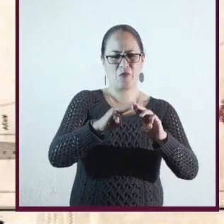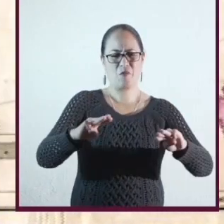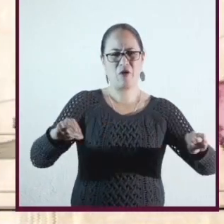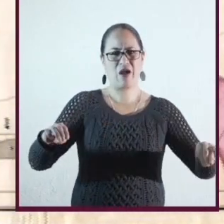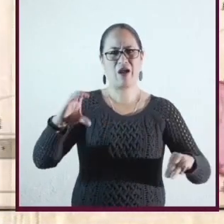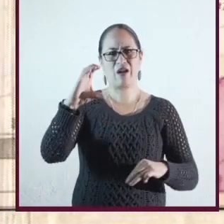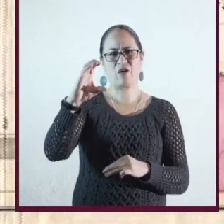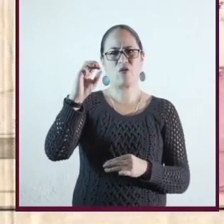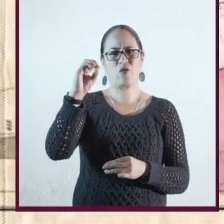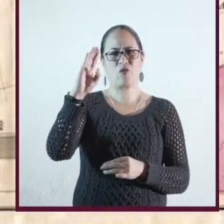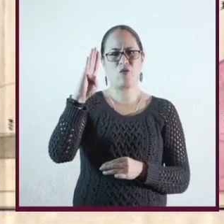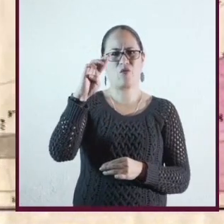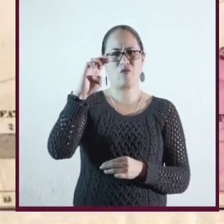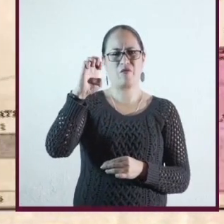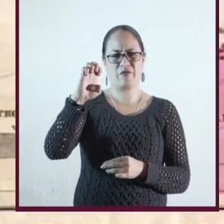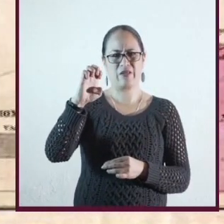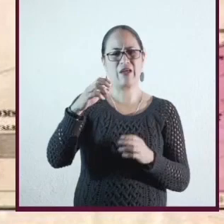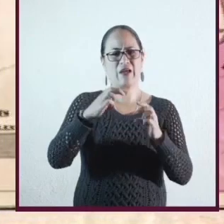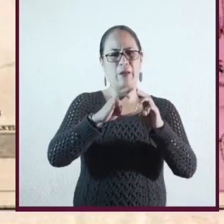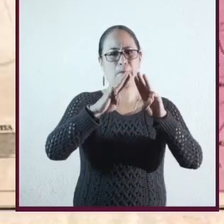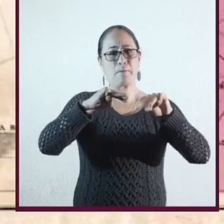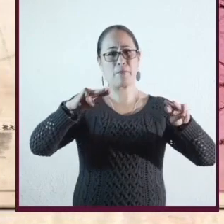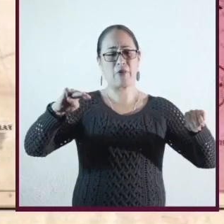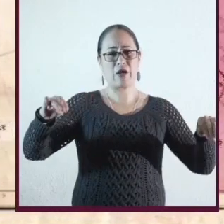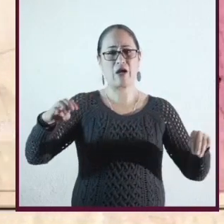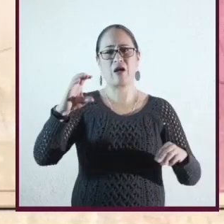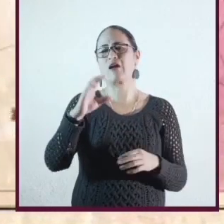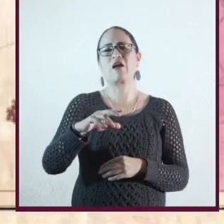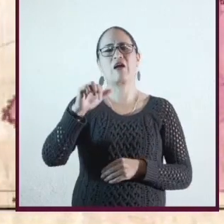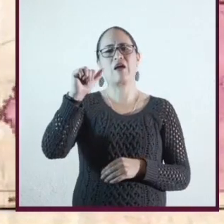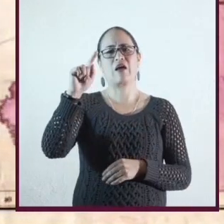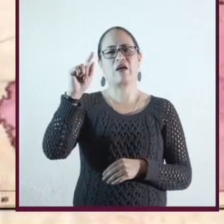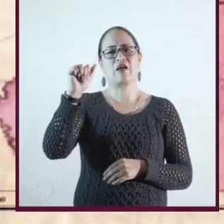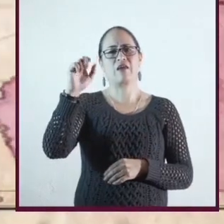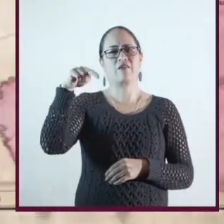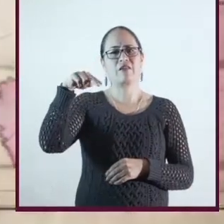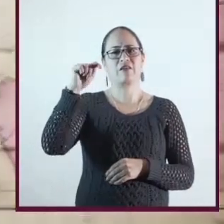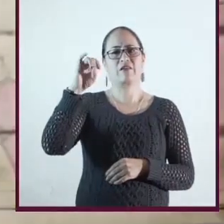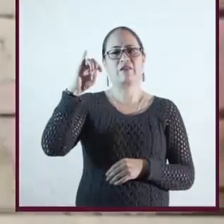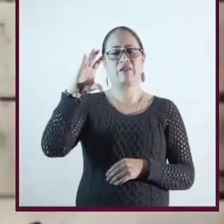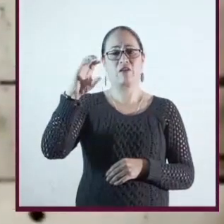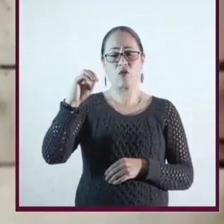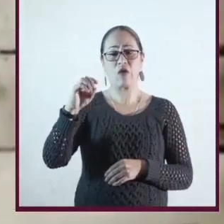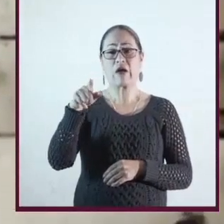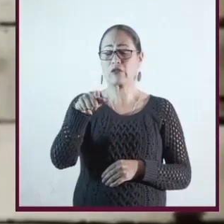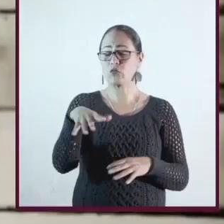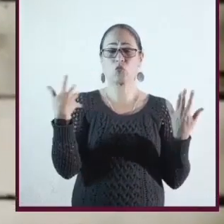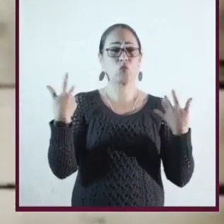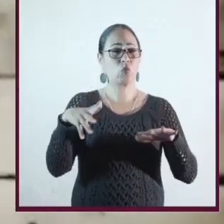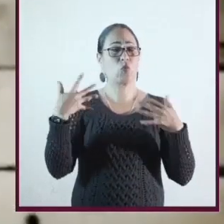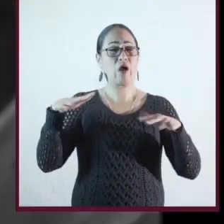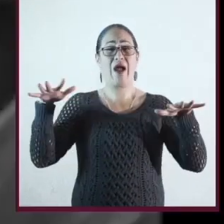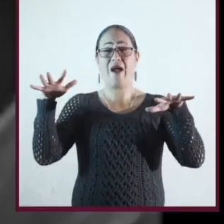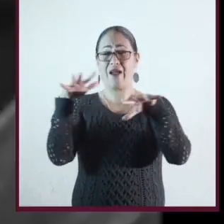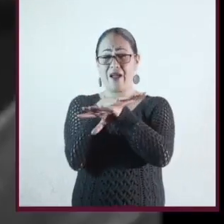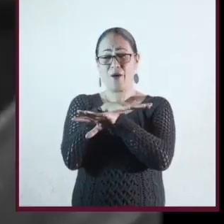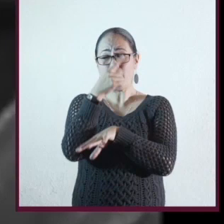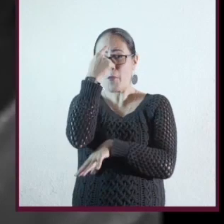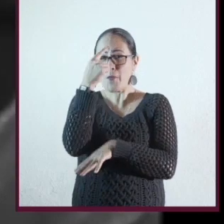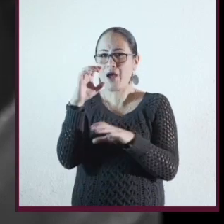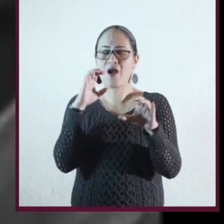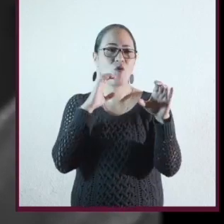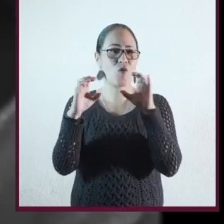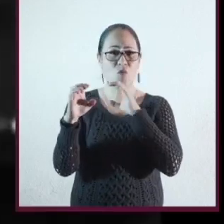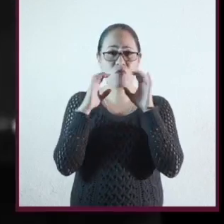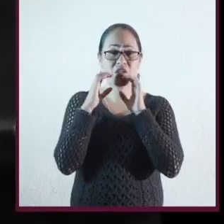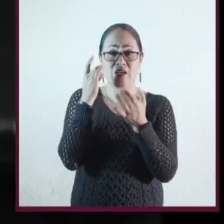a lo largo del Océano Atlántico. En su momento marcó una revolución, no solo en materia de comunicación, sino